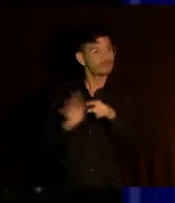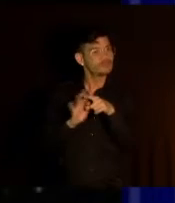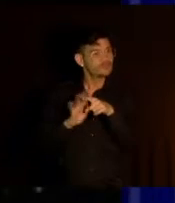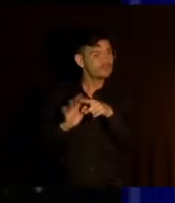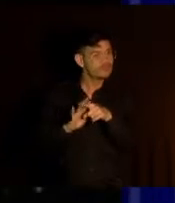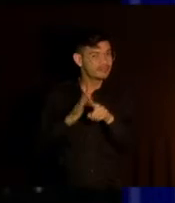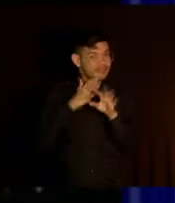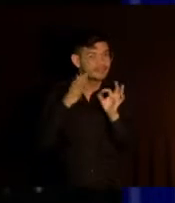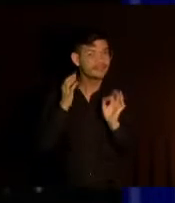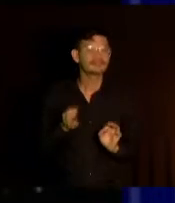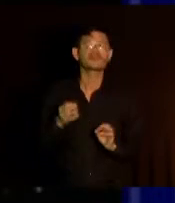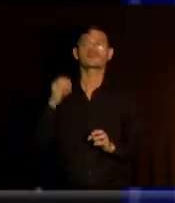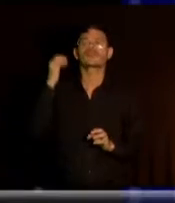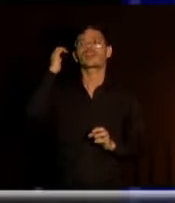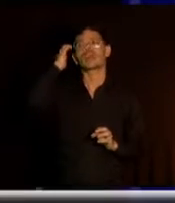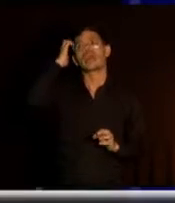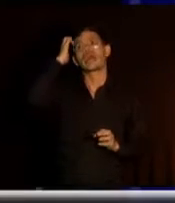tal,